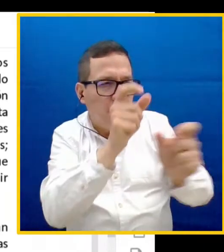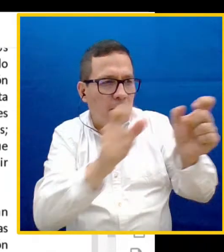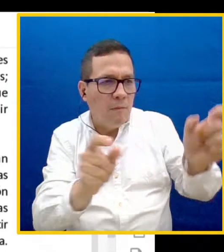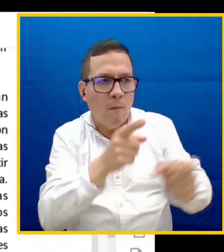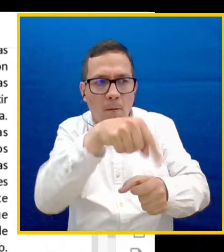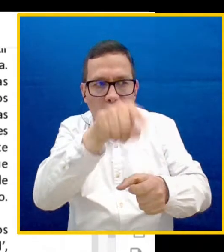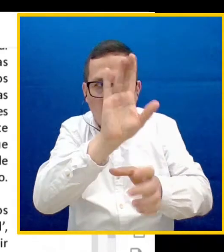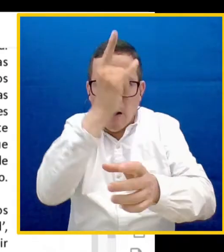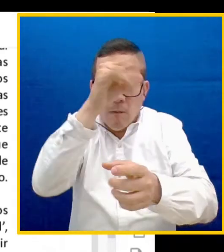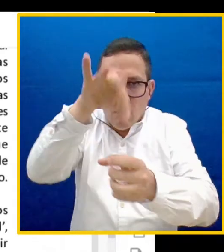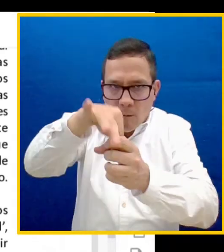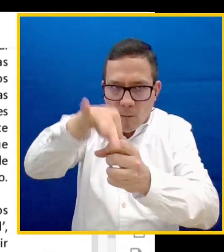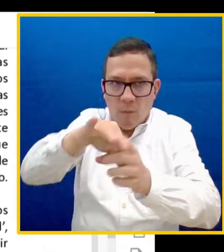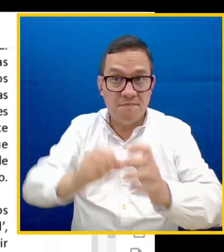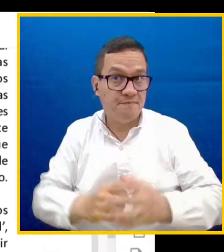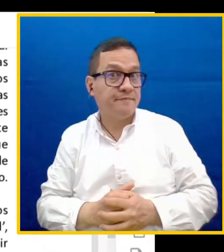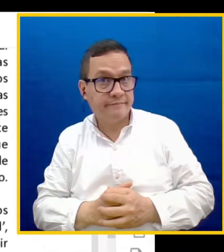votantes.